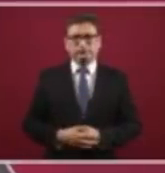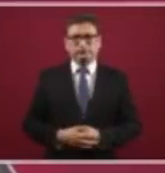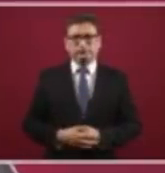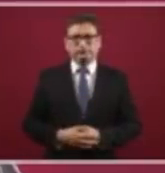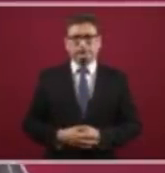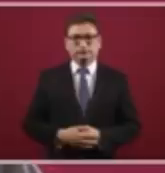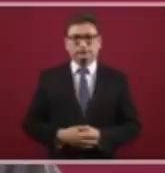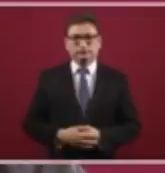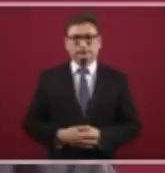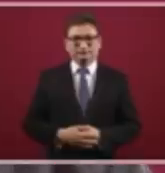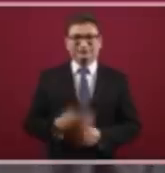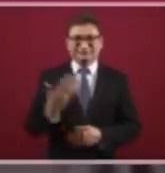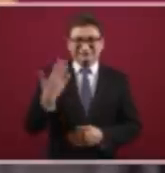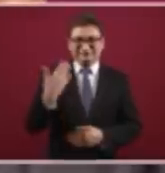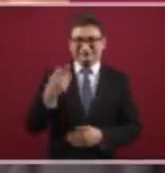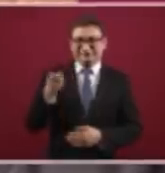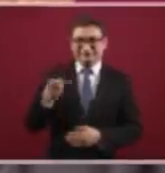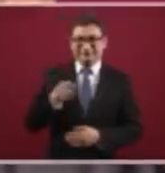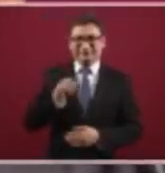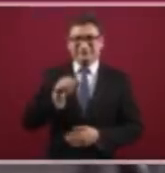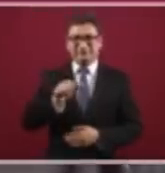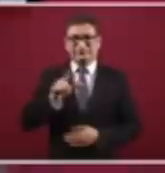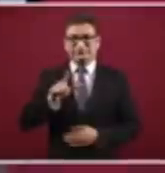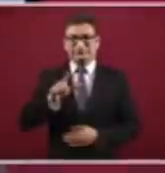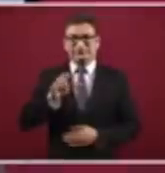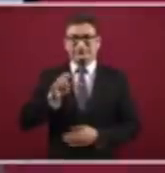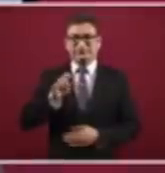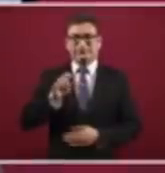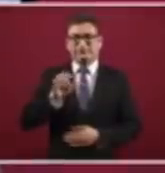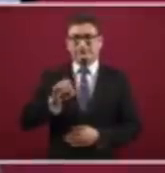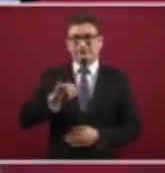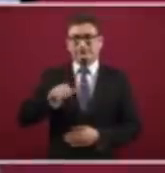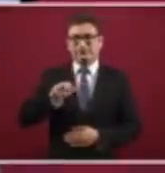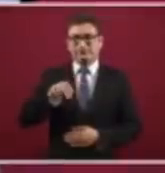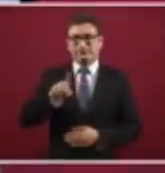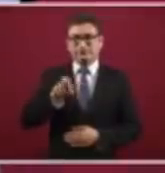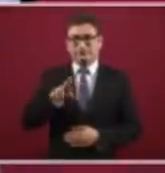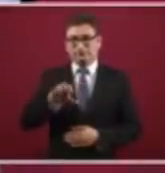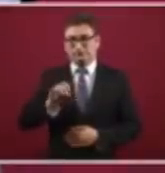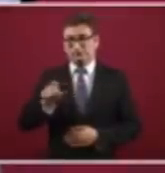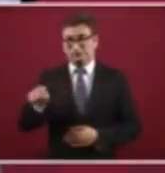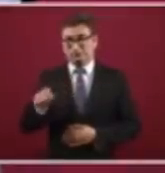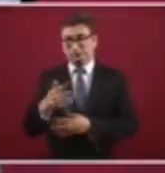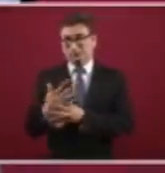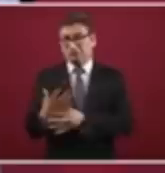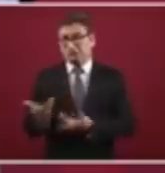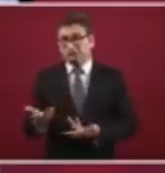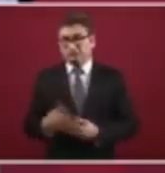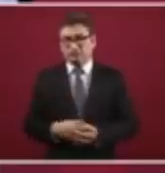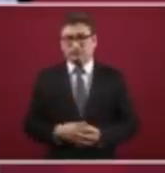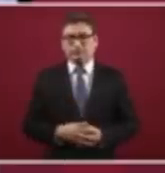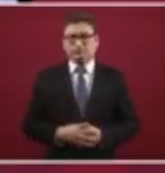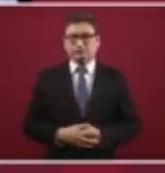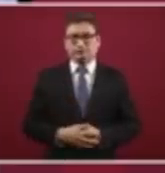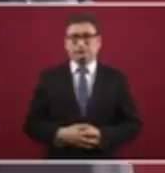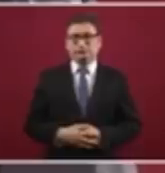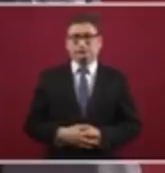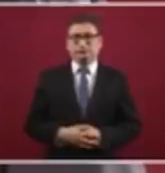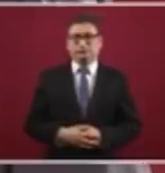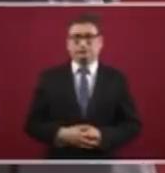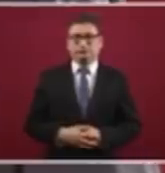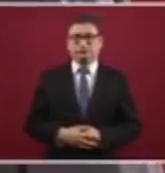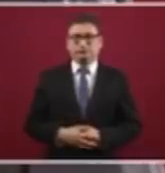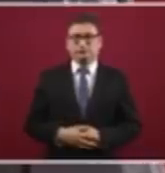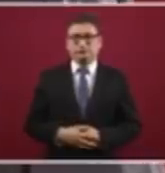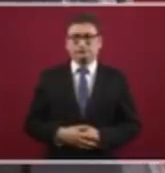que como lo mencionó alejandro encinas va más allá d